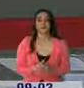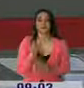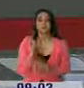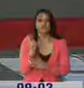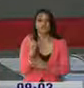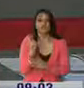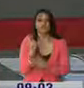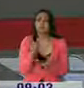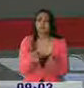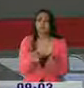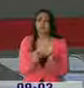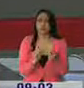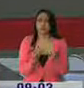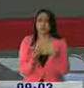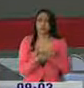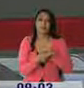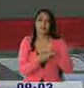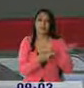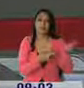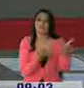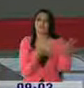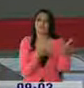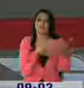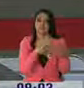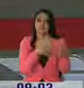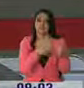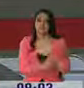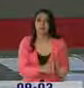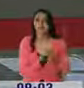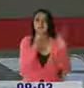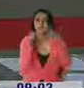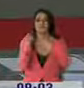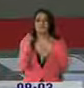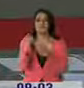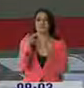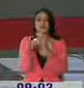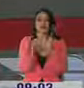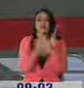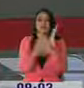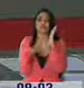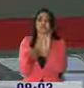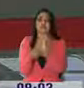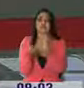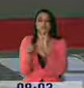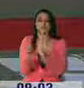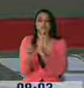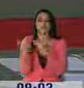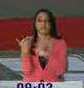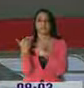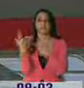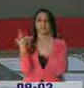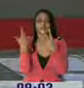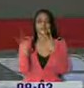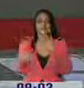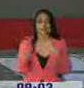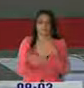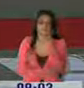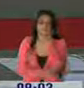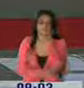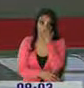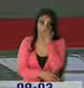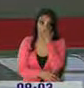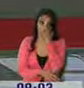es el mismo. La diferencia es que ya no solo hace vía Cancillería, sino que las dependencias del Registro Civil a nivel nacional son las